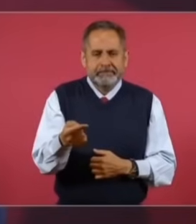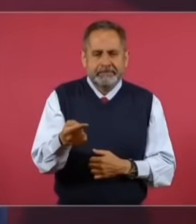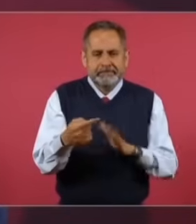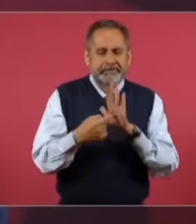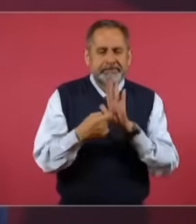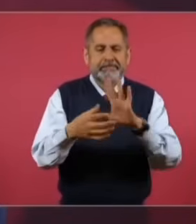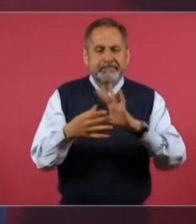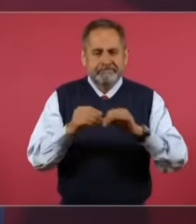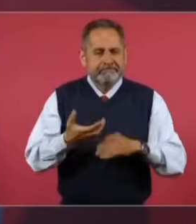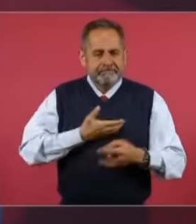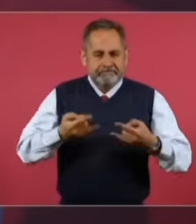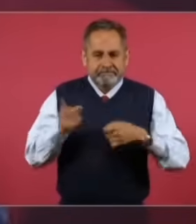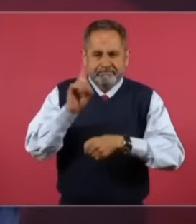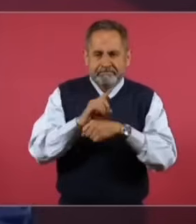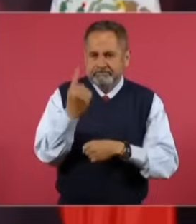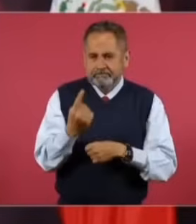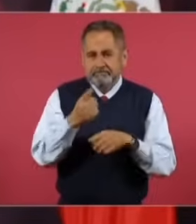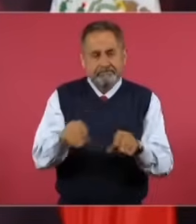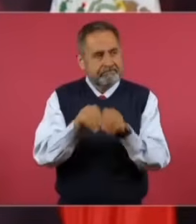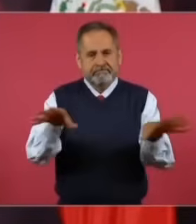exponer en el Zócalo el día primero.